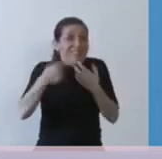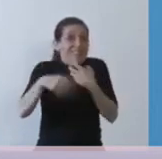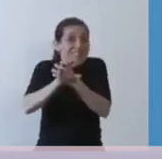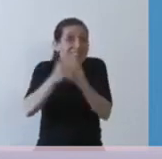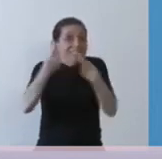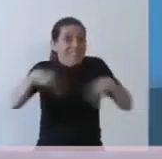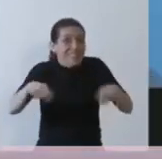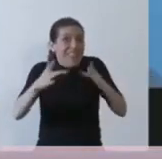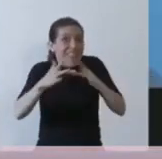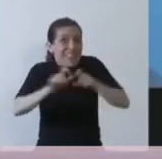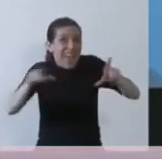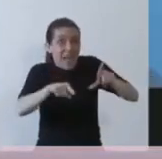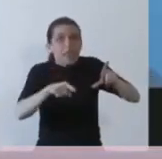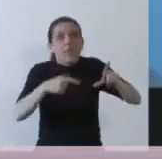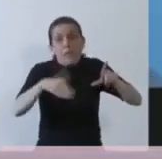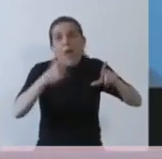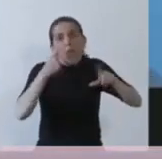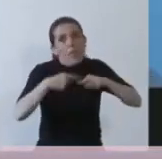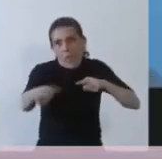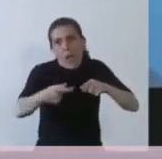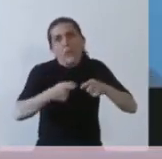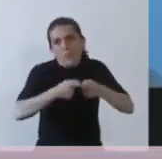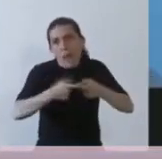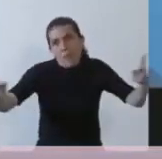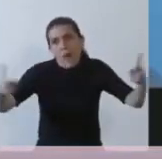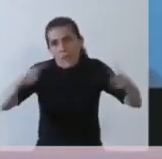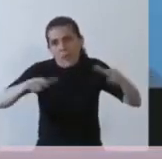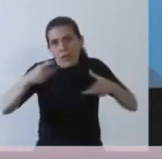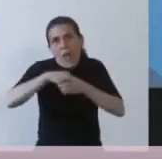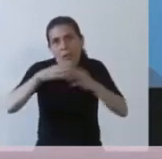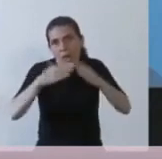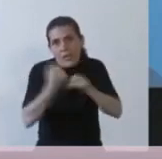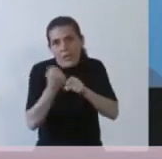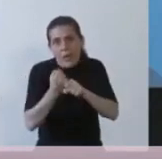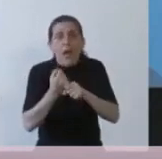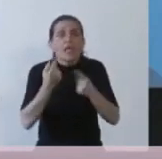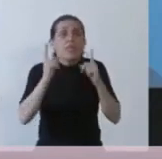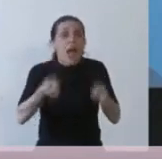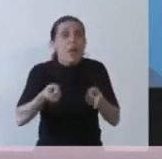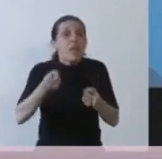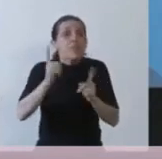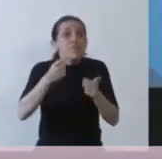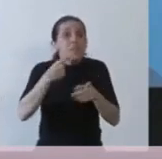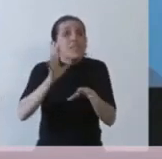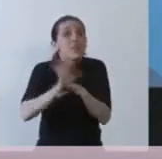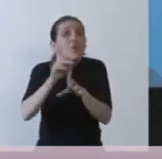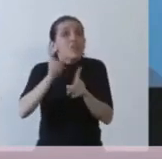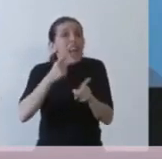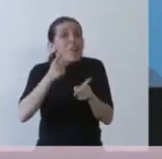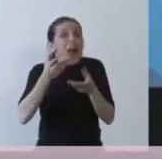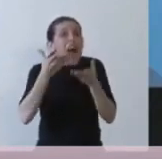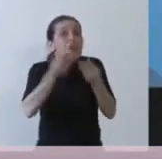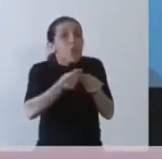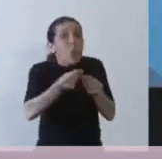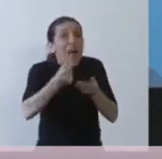Seguramente se extenderá en los próximos días Y por último en en lo que refiere a este paquete de asistencia